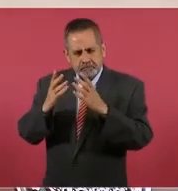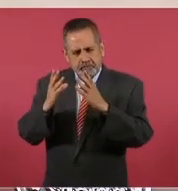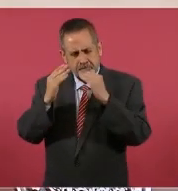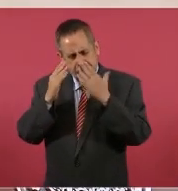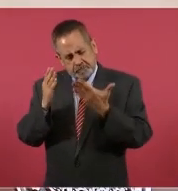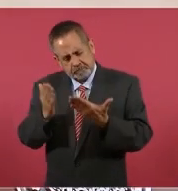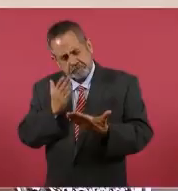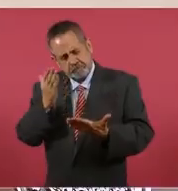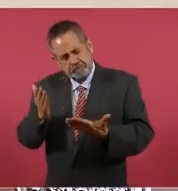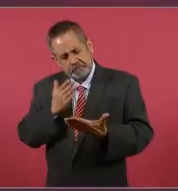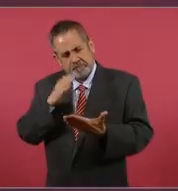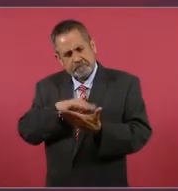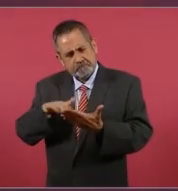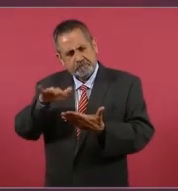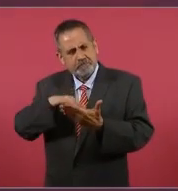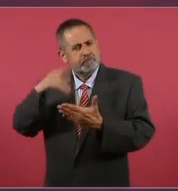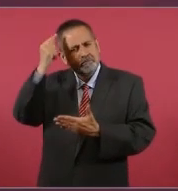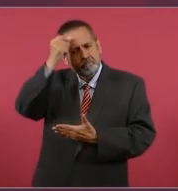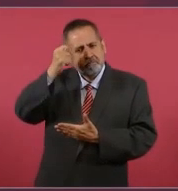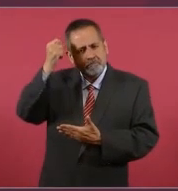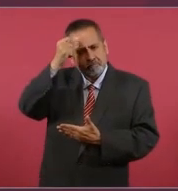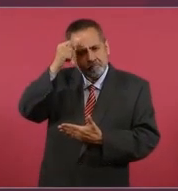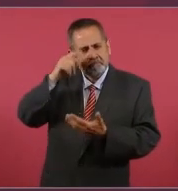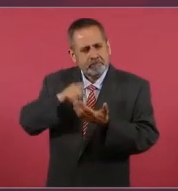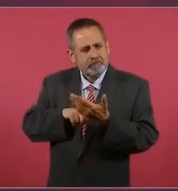elementos teóricos, ¿no?